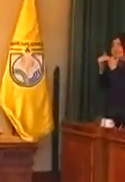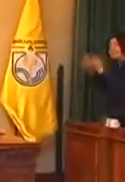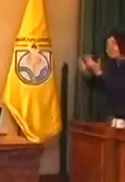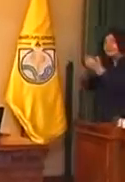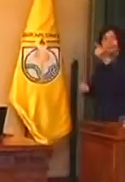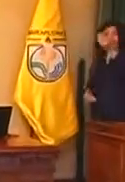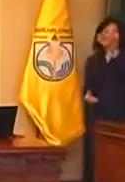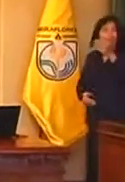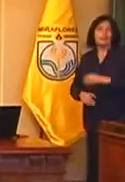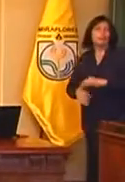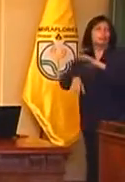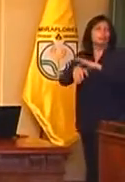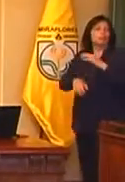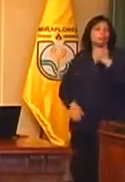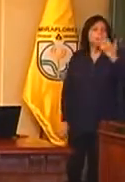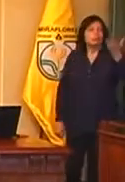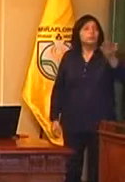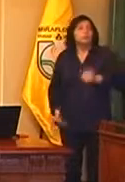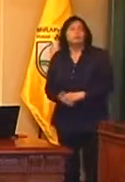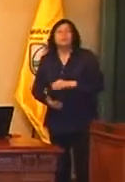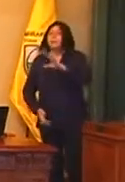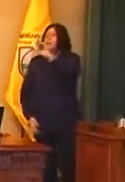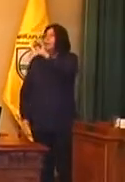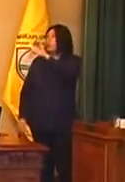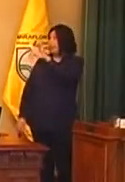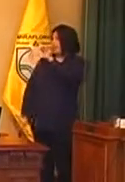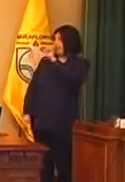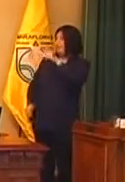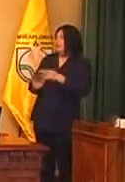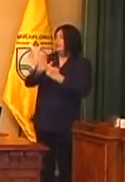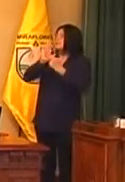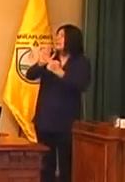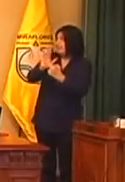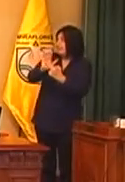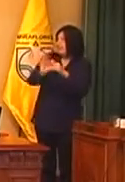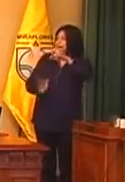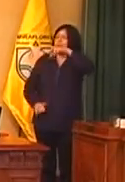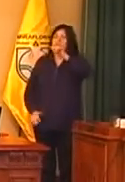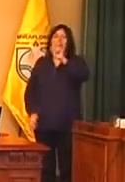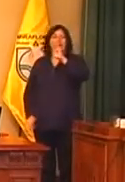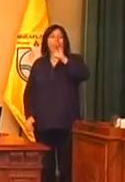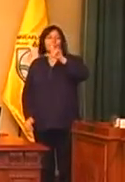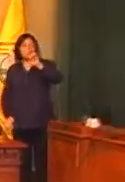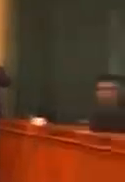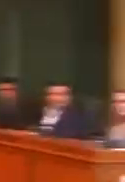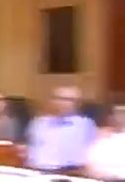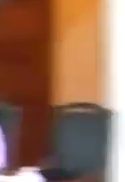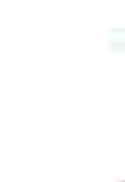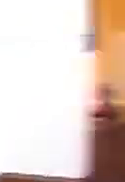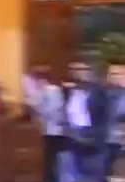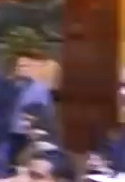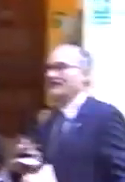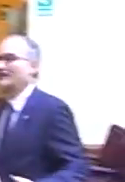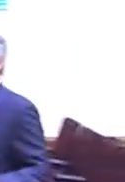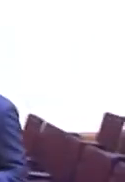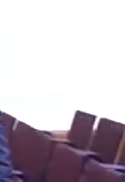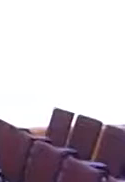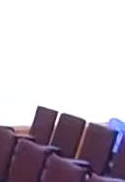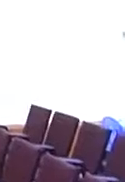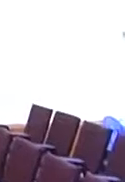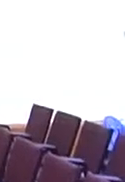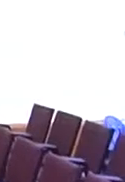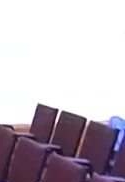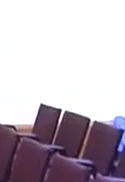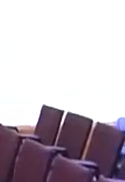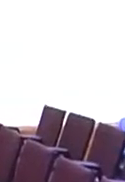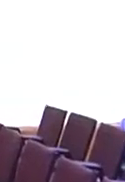de la Organización de los Estados Americanos, el señor Pablo Zúñiga. Pablo, por favor, si te puedes poner de pie para que los miembros del Consejo te conozcan